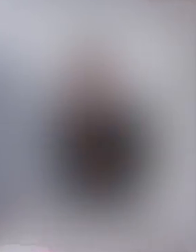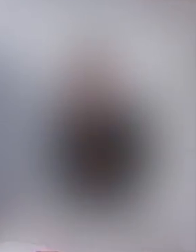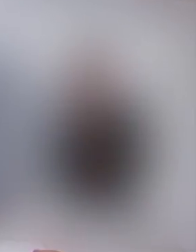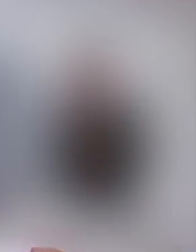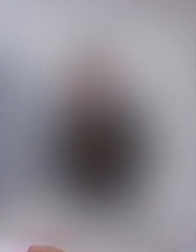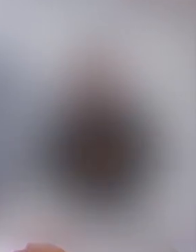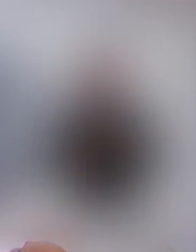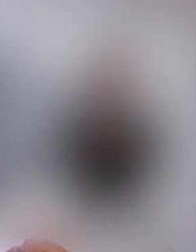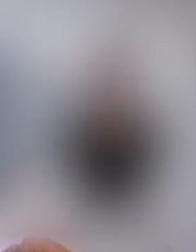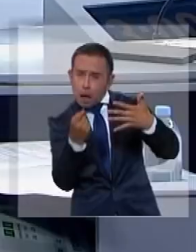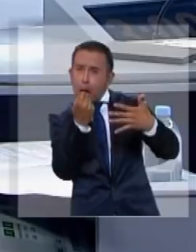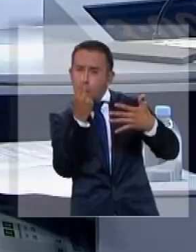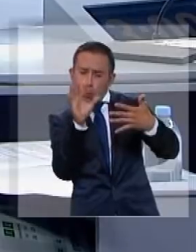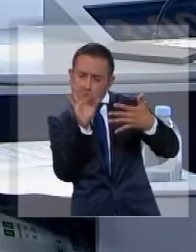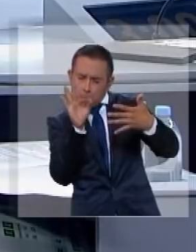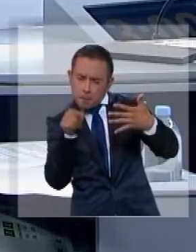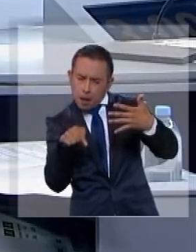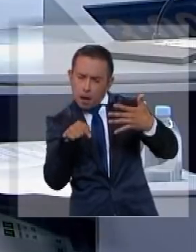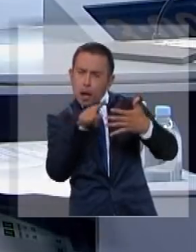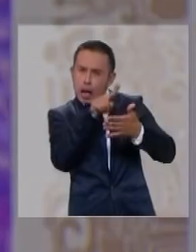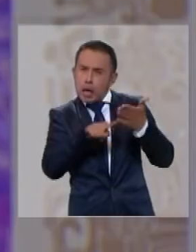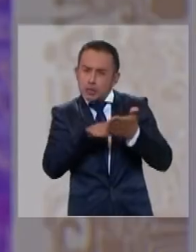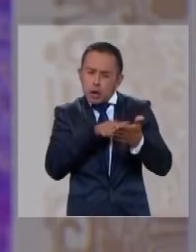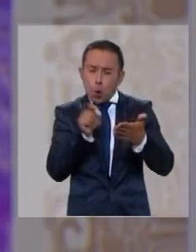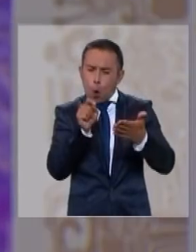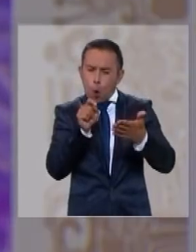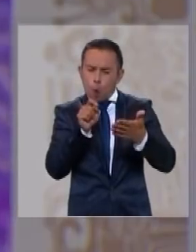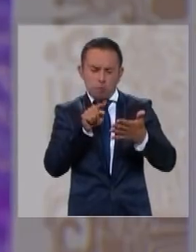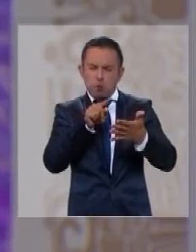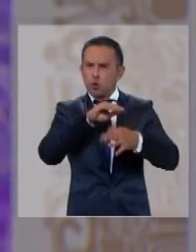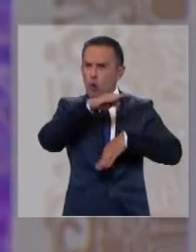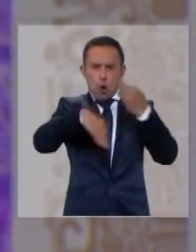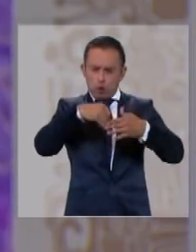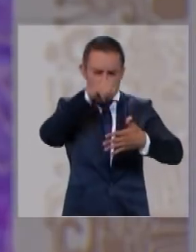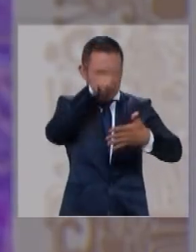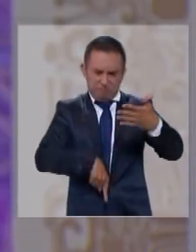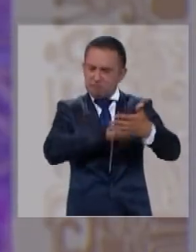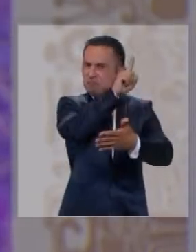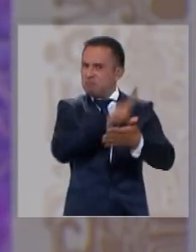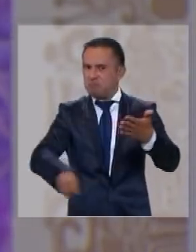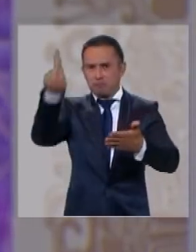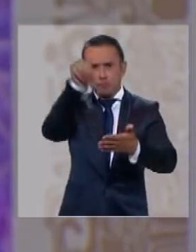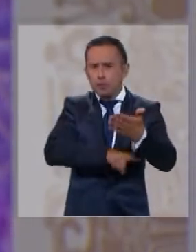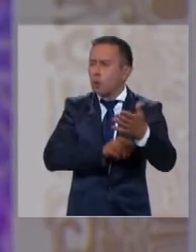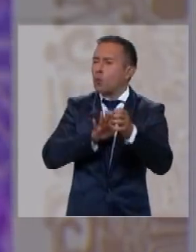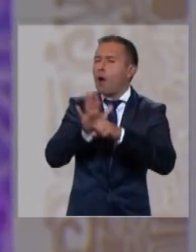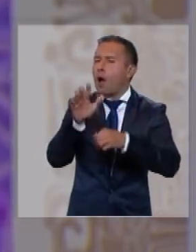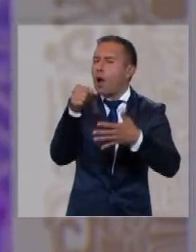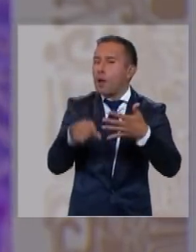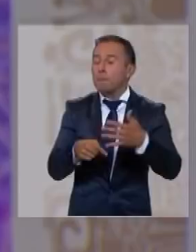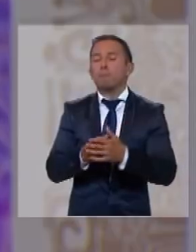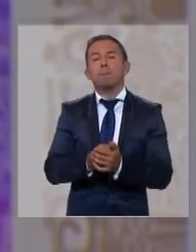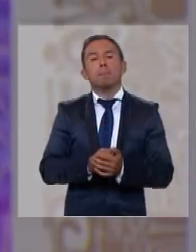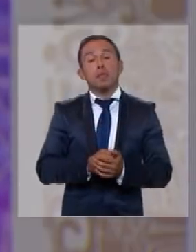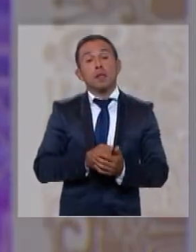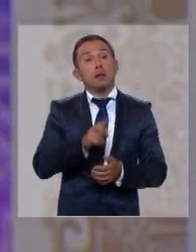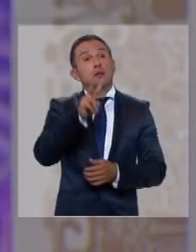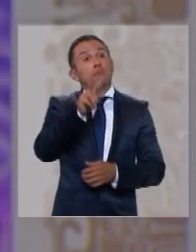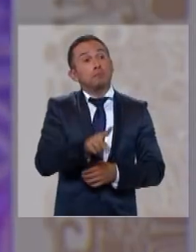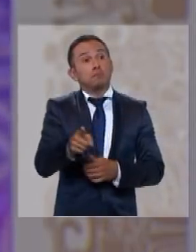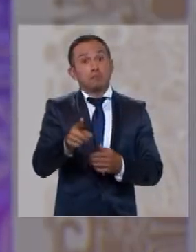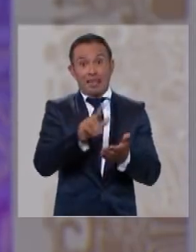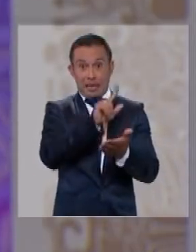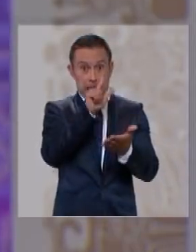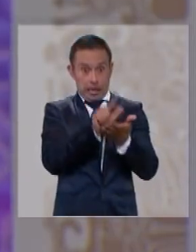pobreza y educación. Voy a cancelar la esencia de la reforma porque